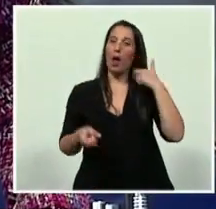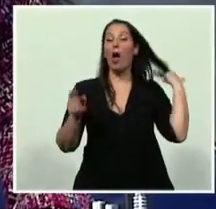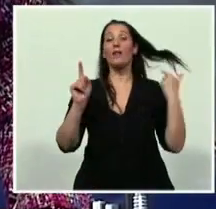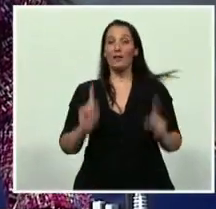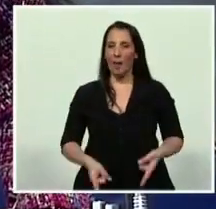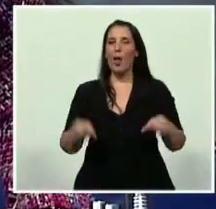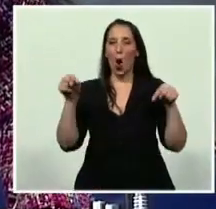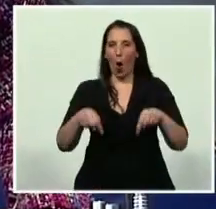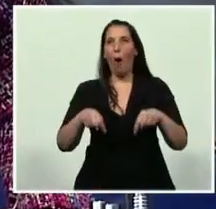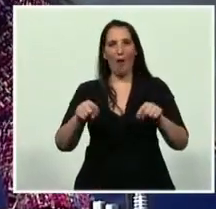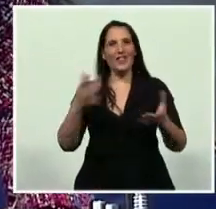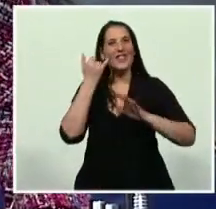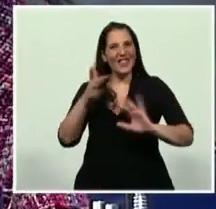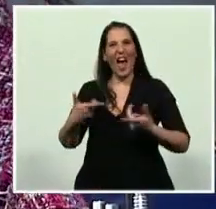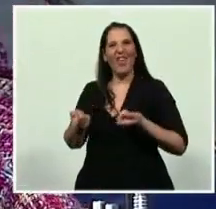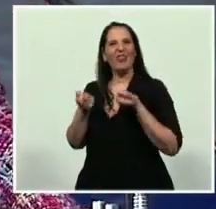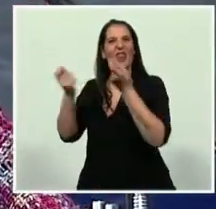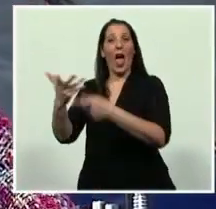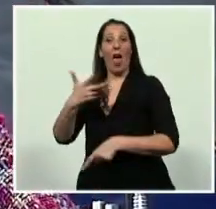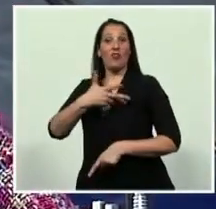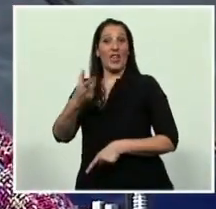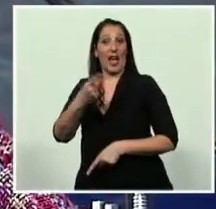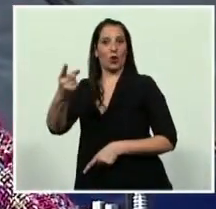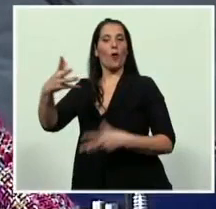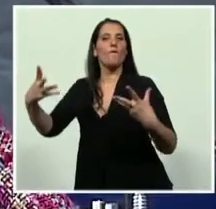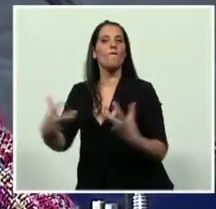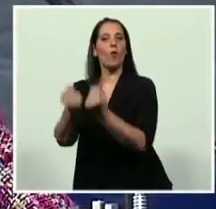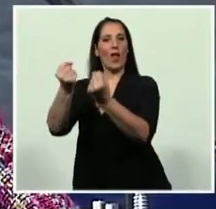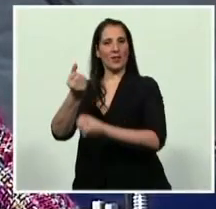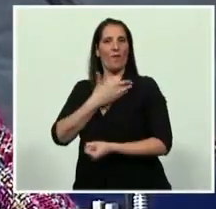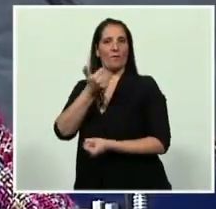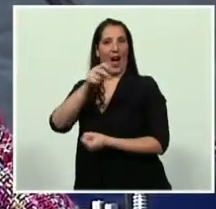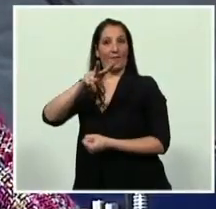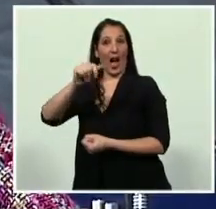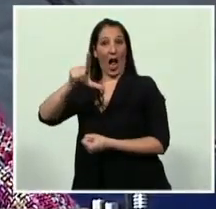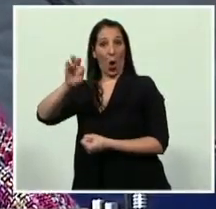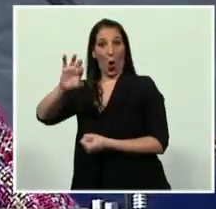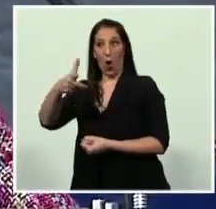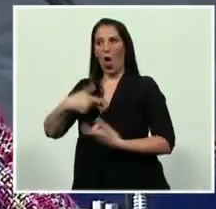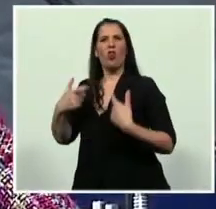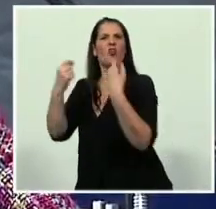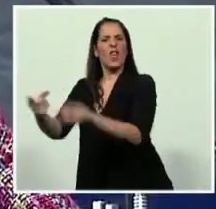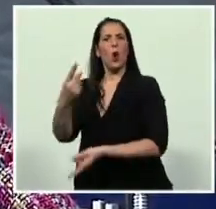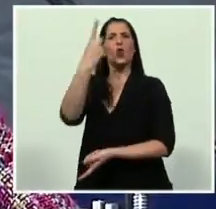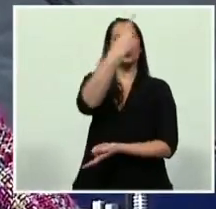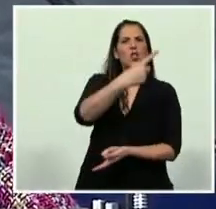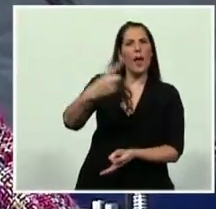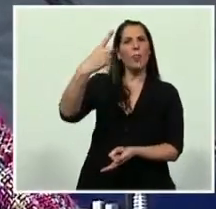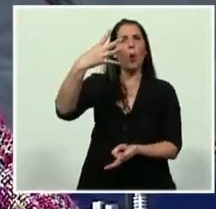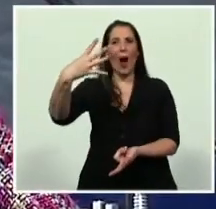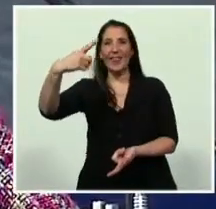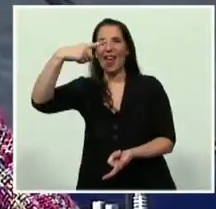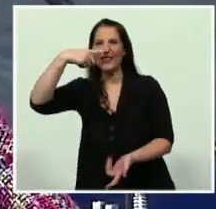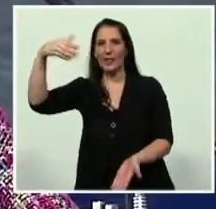hemos entregado al director de la Fundación Favaloro la suma de 147 millones